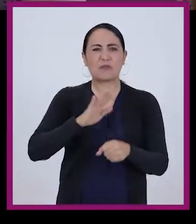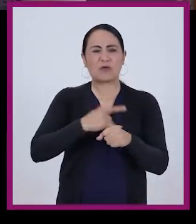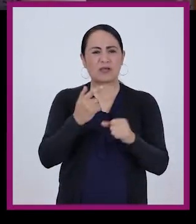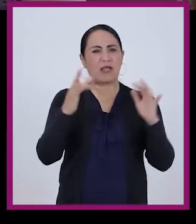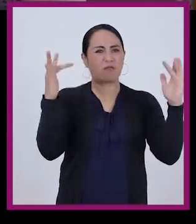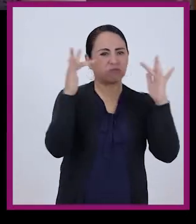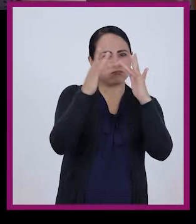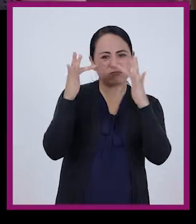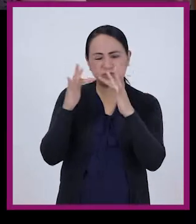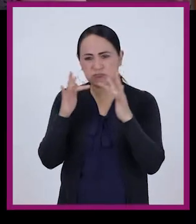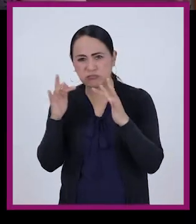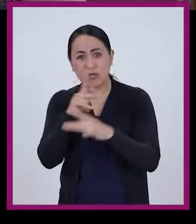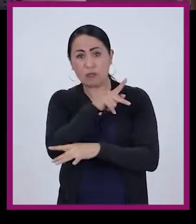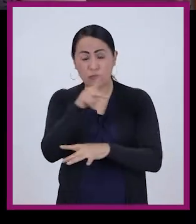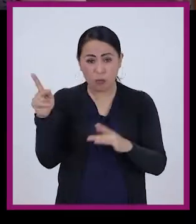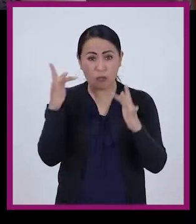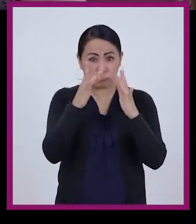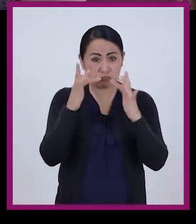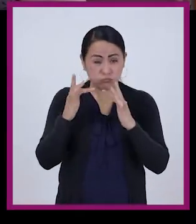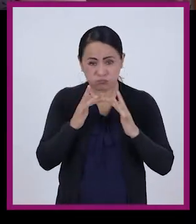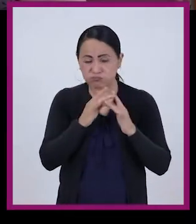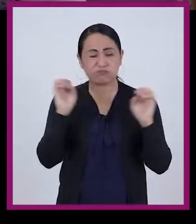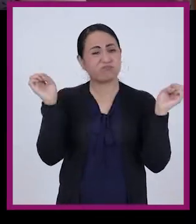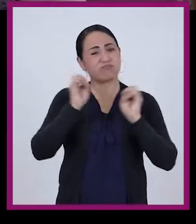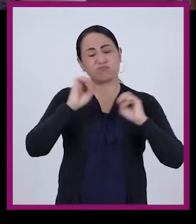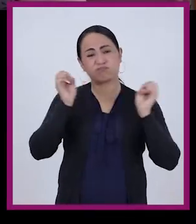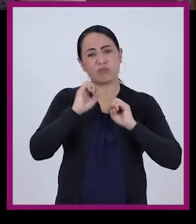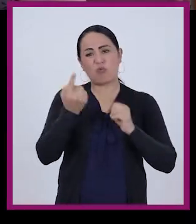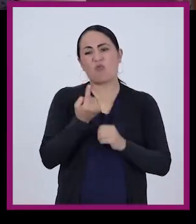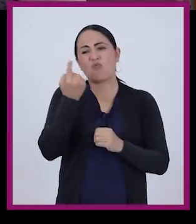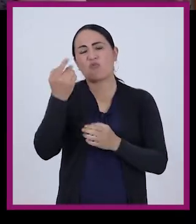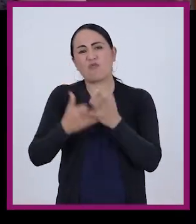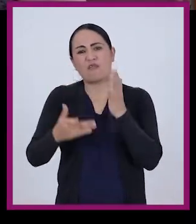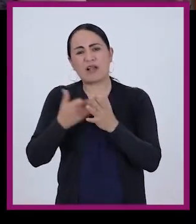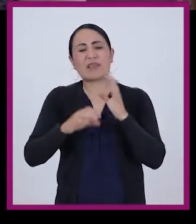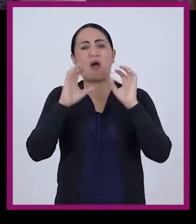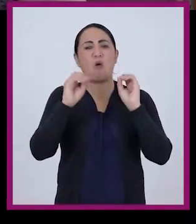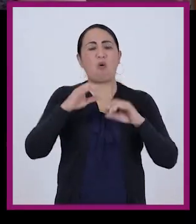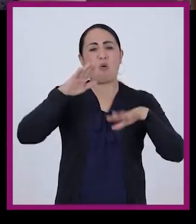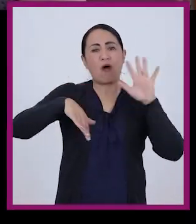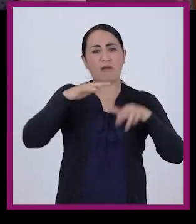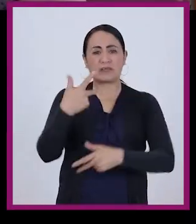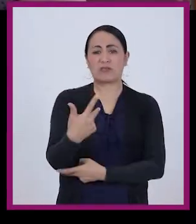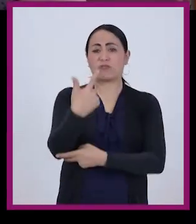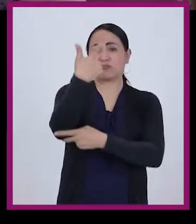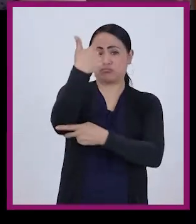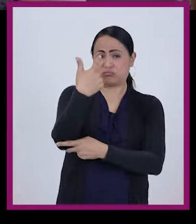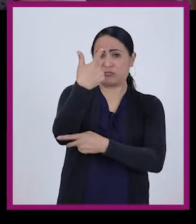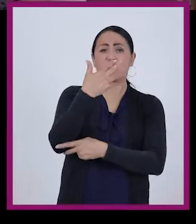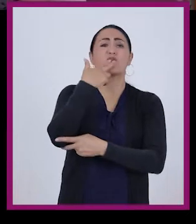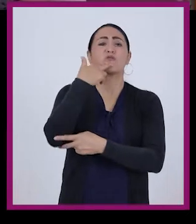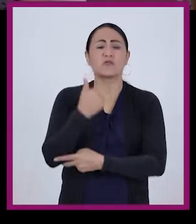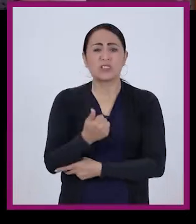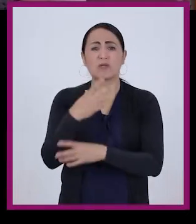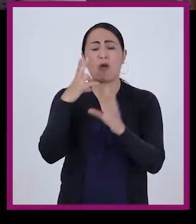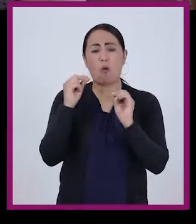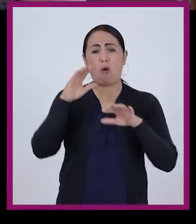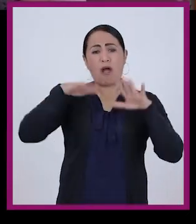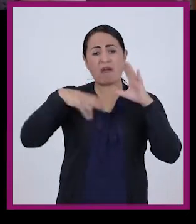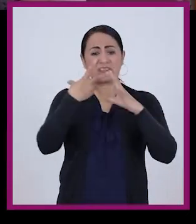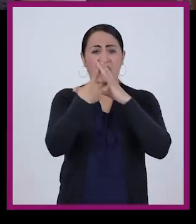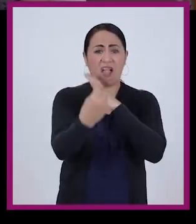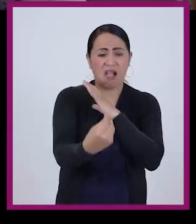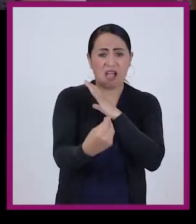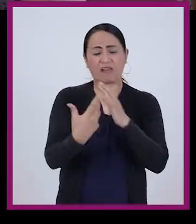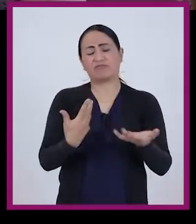challenge. Nunca nos conectamos todos, luego dicen que se conectan, pero que no sirve su cámara y se dan a la